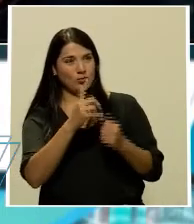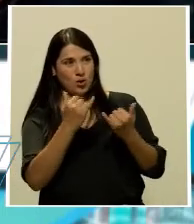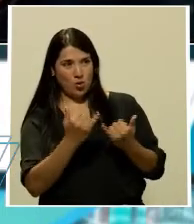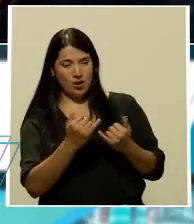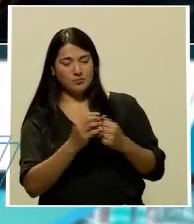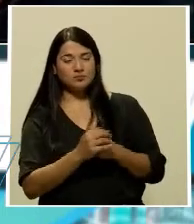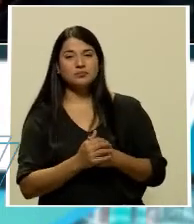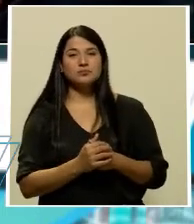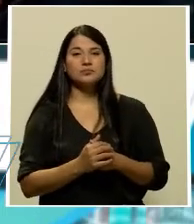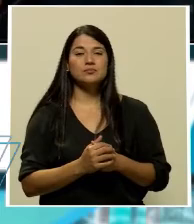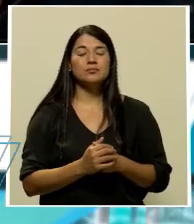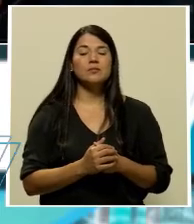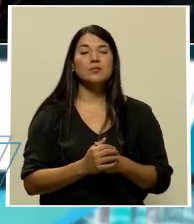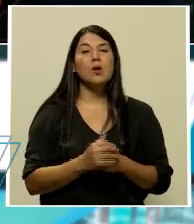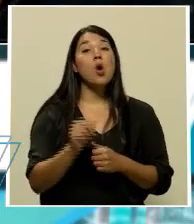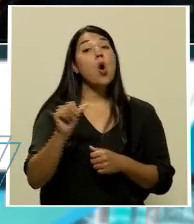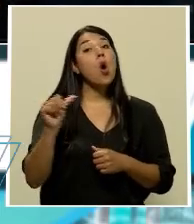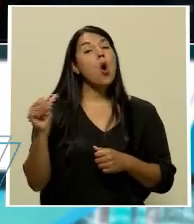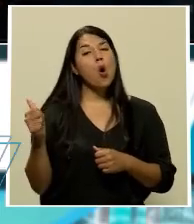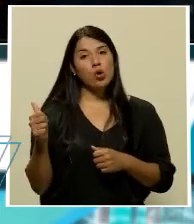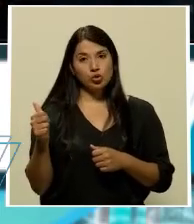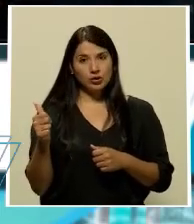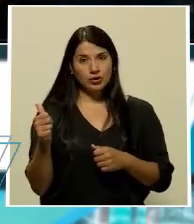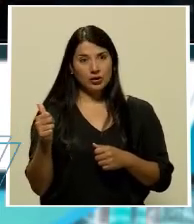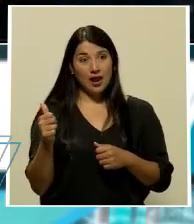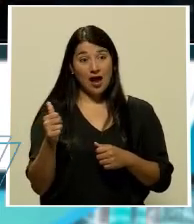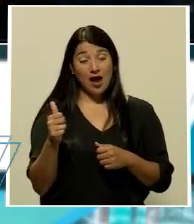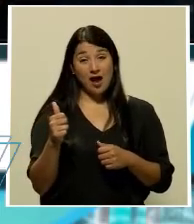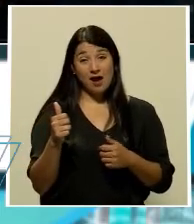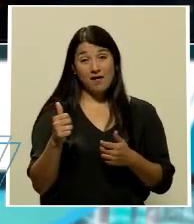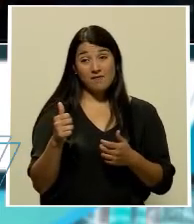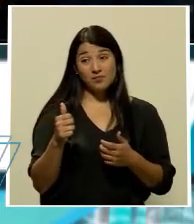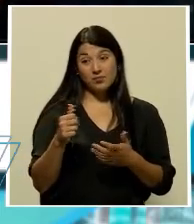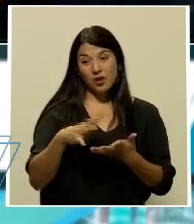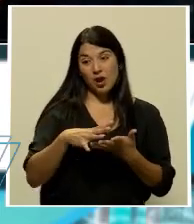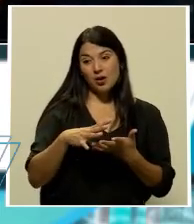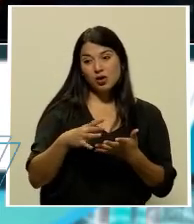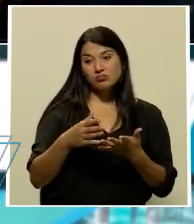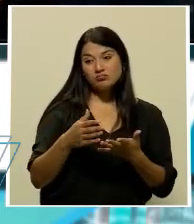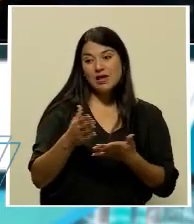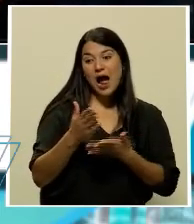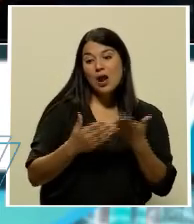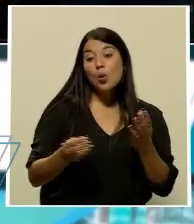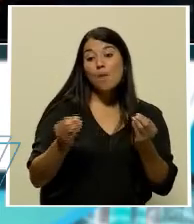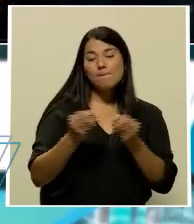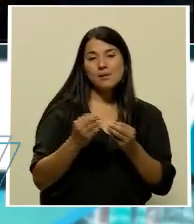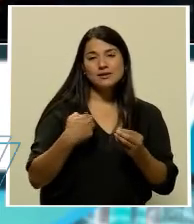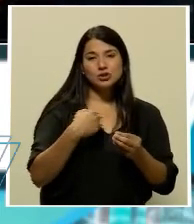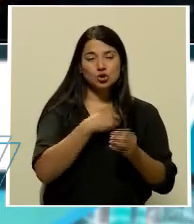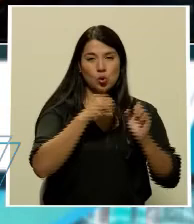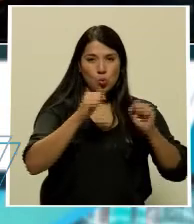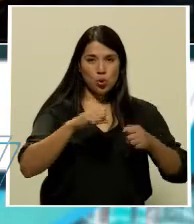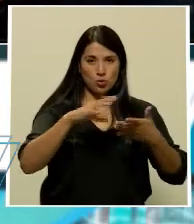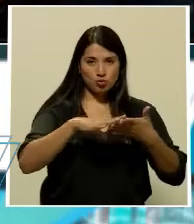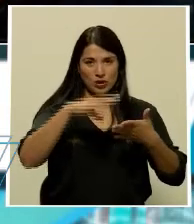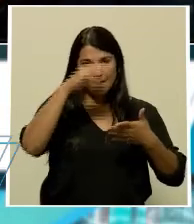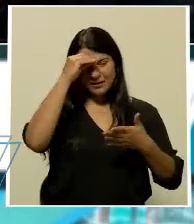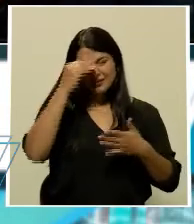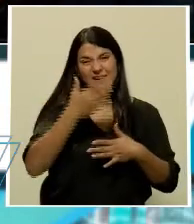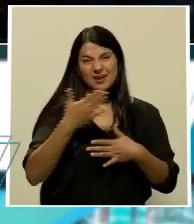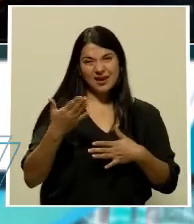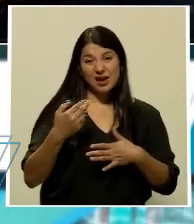reformulo. La otra lección de la pandemia era que había muchas cosas que podíamos hacer sin subirnos al carro,